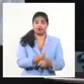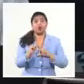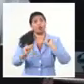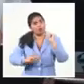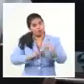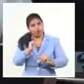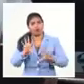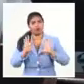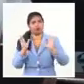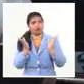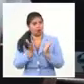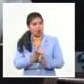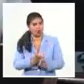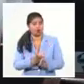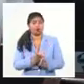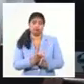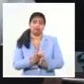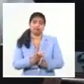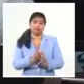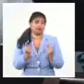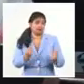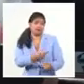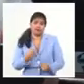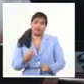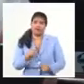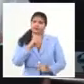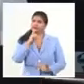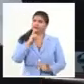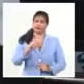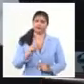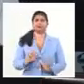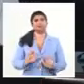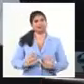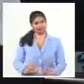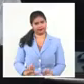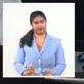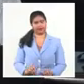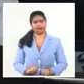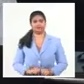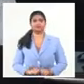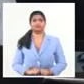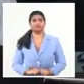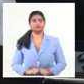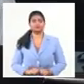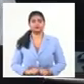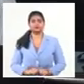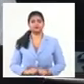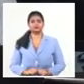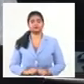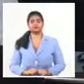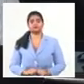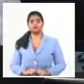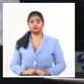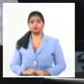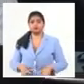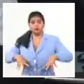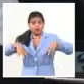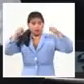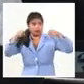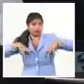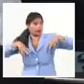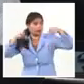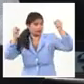esta situación, se produce mucha inestabilidad y por lo tanto hay las frecuentes paradas que provocan incremento en los apagones